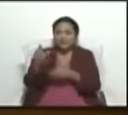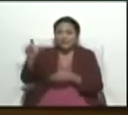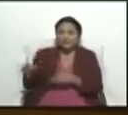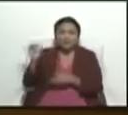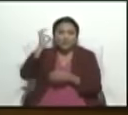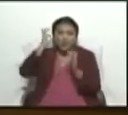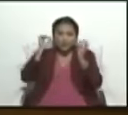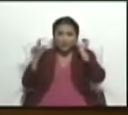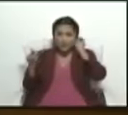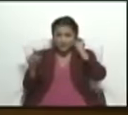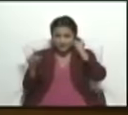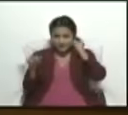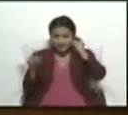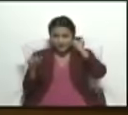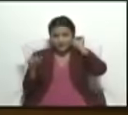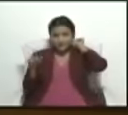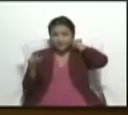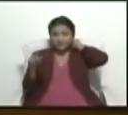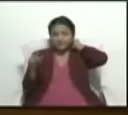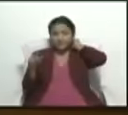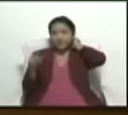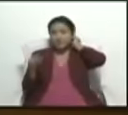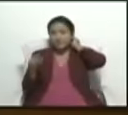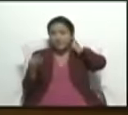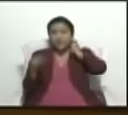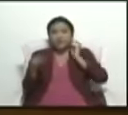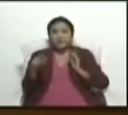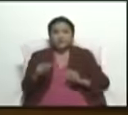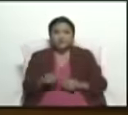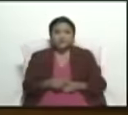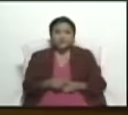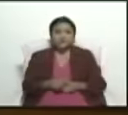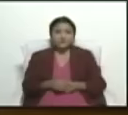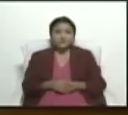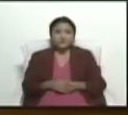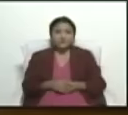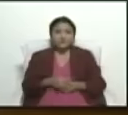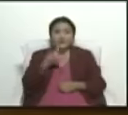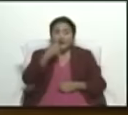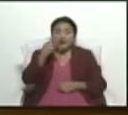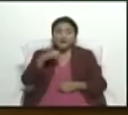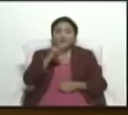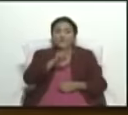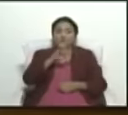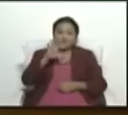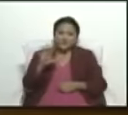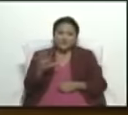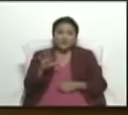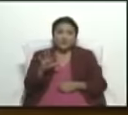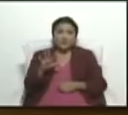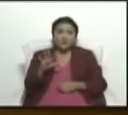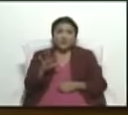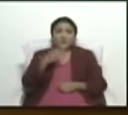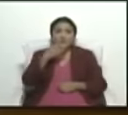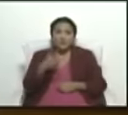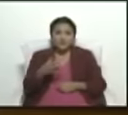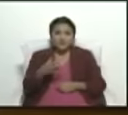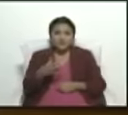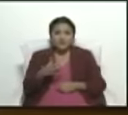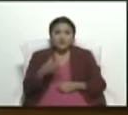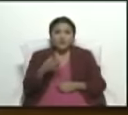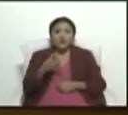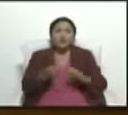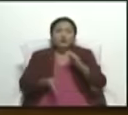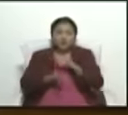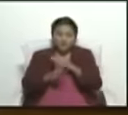nosotros conversó, incluso, quiero destacar, el día de ayer 25 de diciembre, donde volví